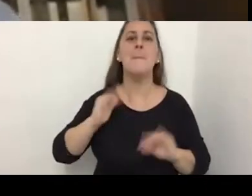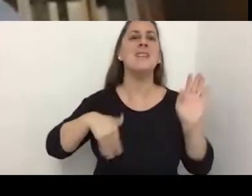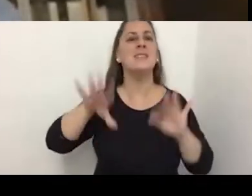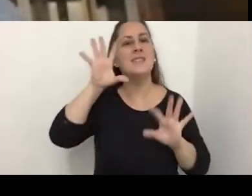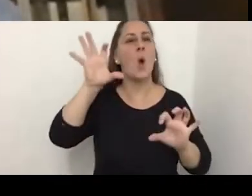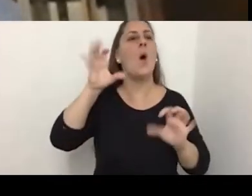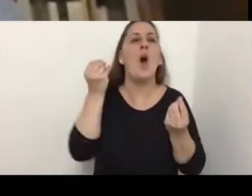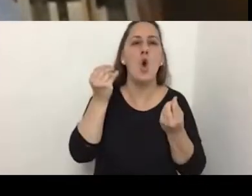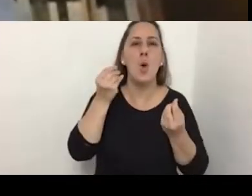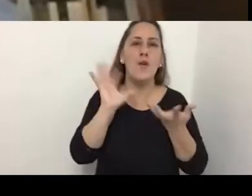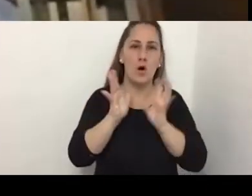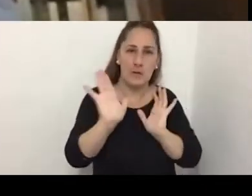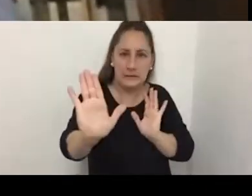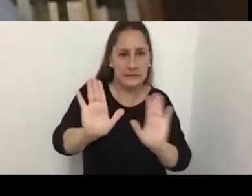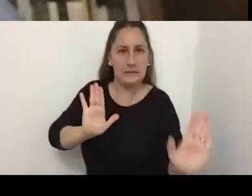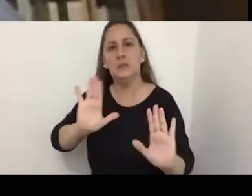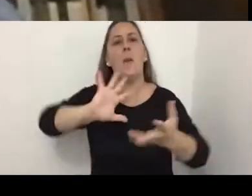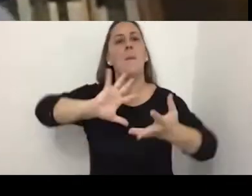argentino.